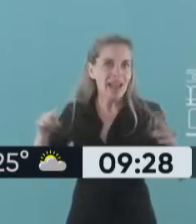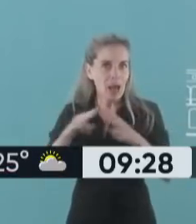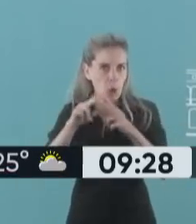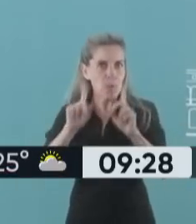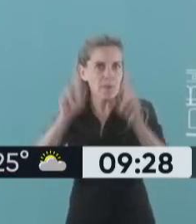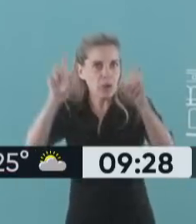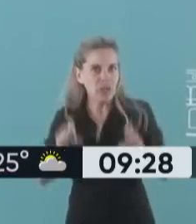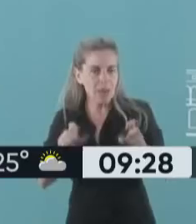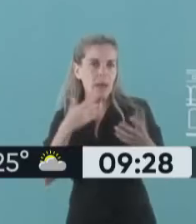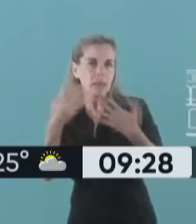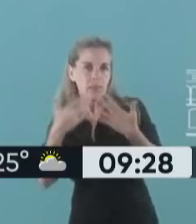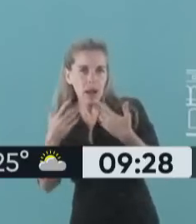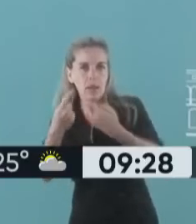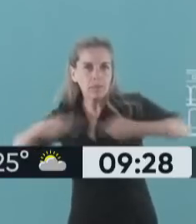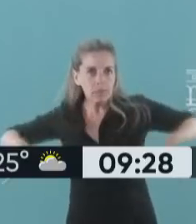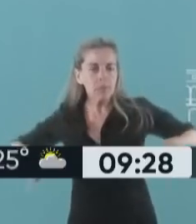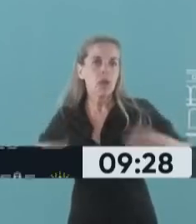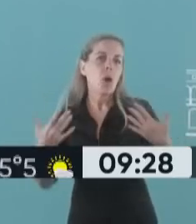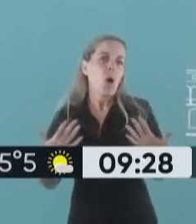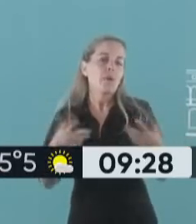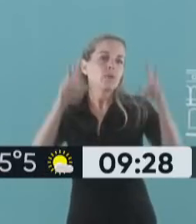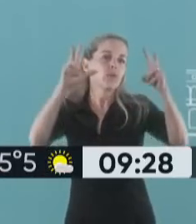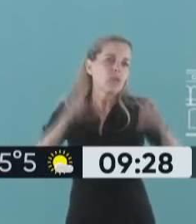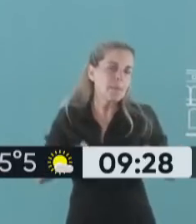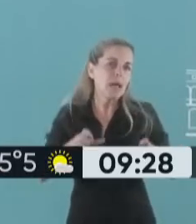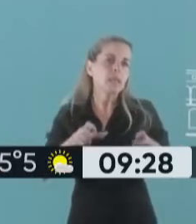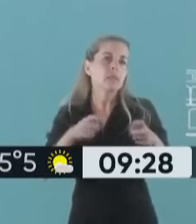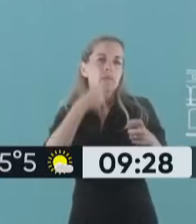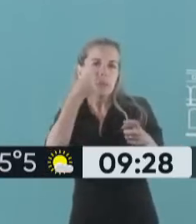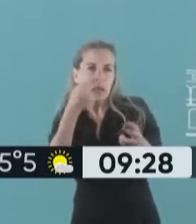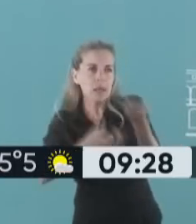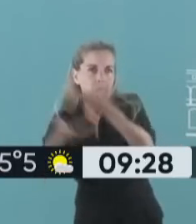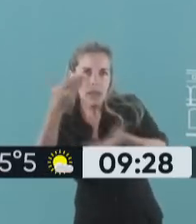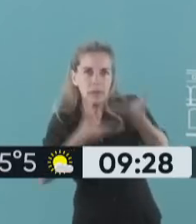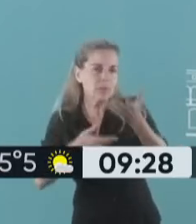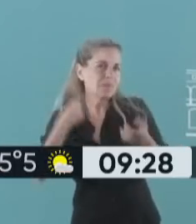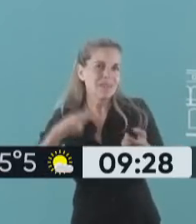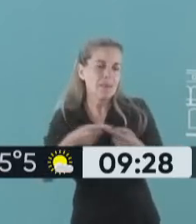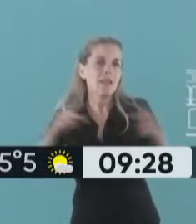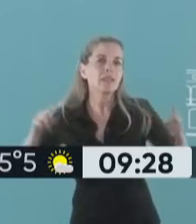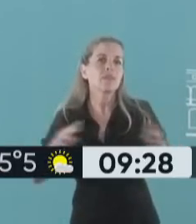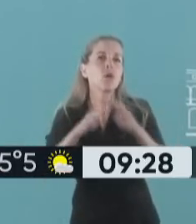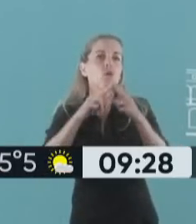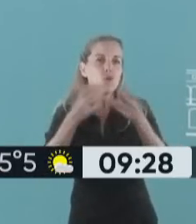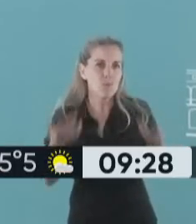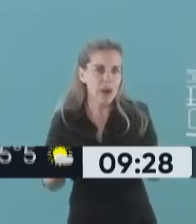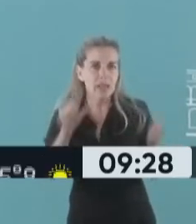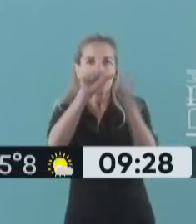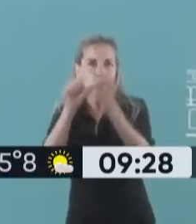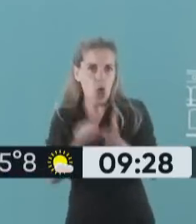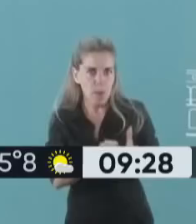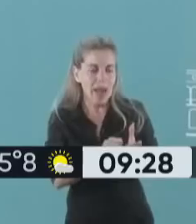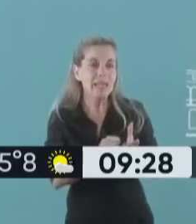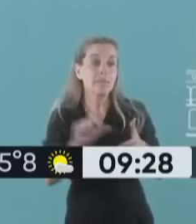en la agenda, que son obviamente los temas de intereses comunes en las cumbres iberoamericanas, tanto los de intereses